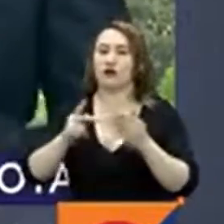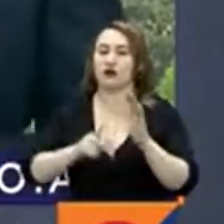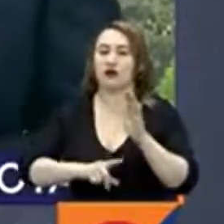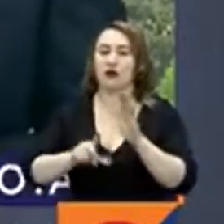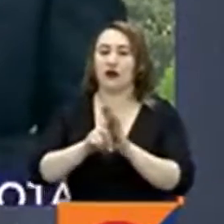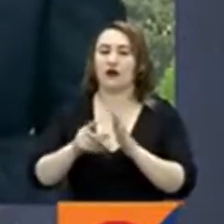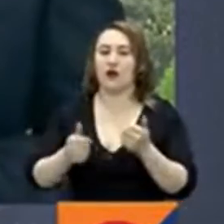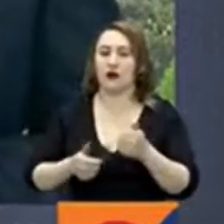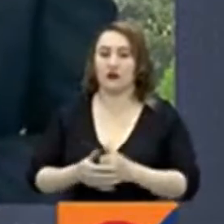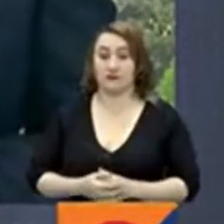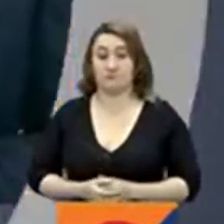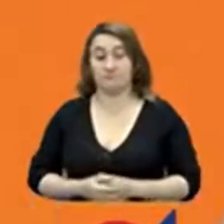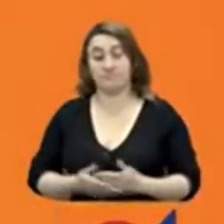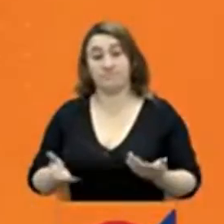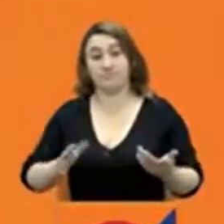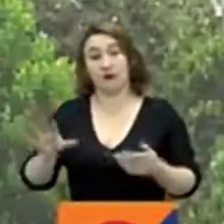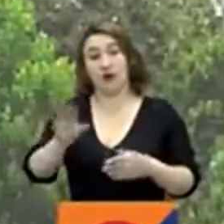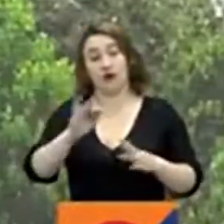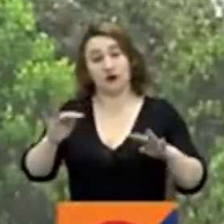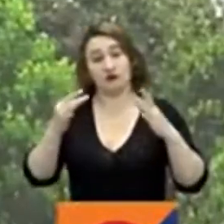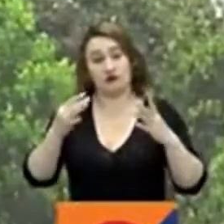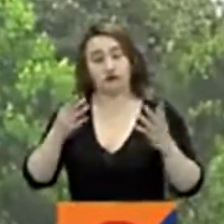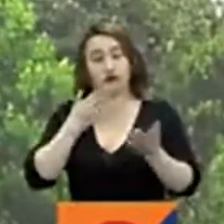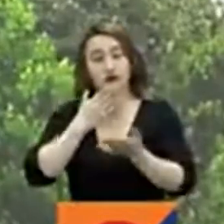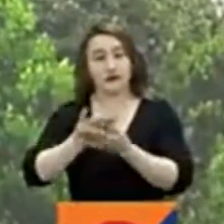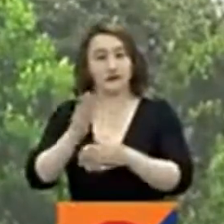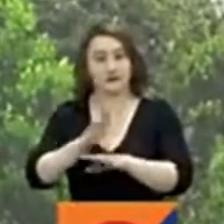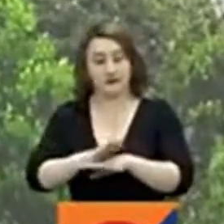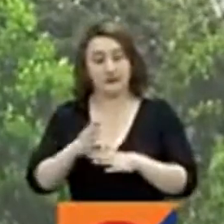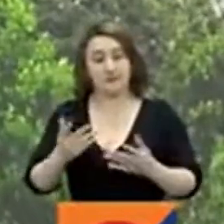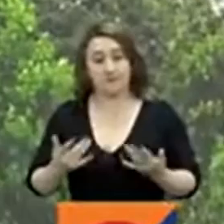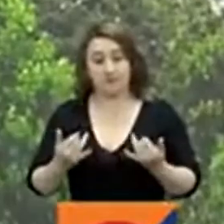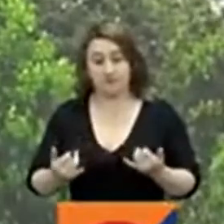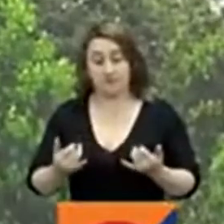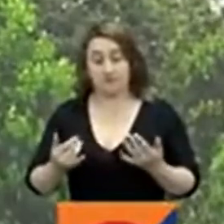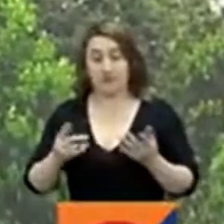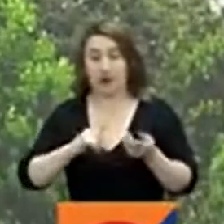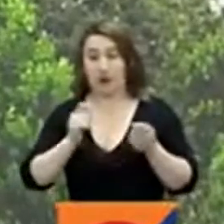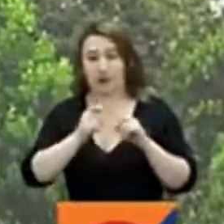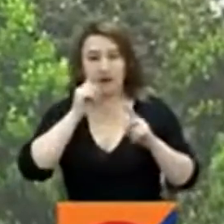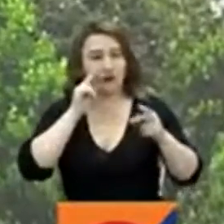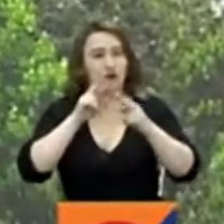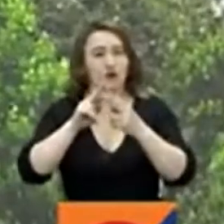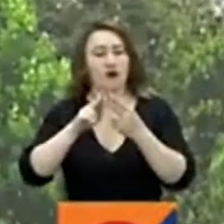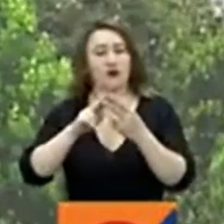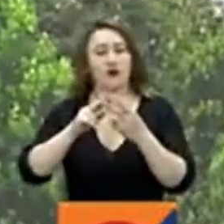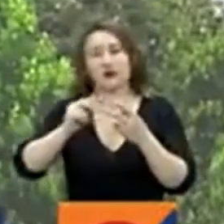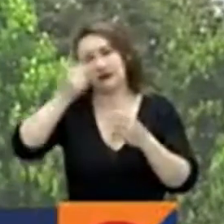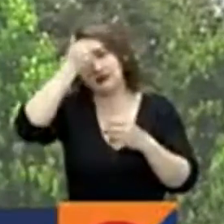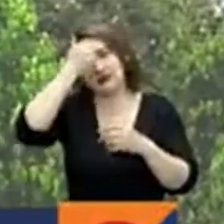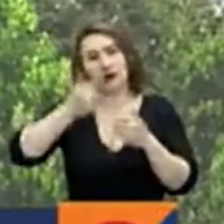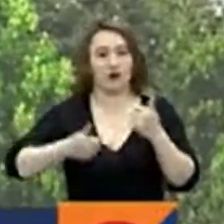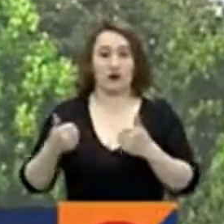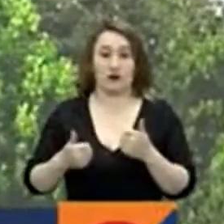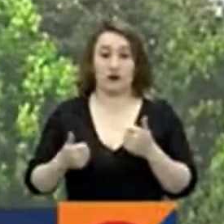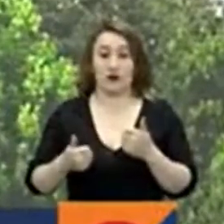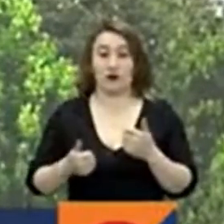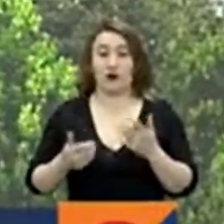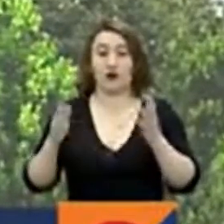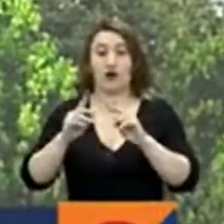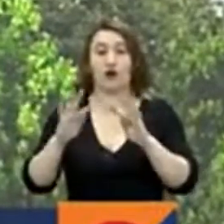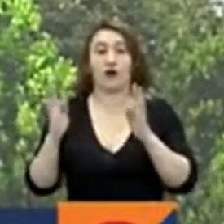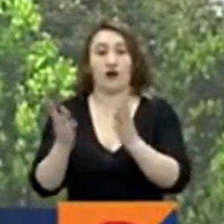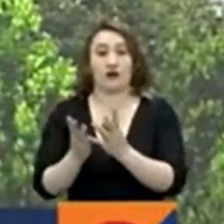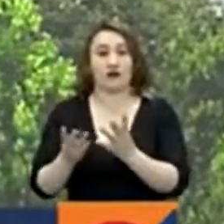José Fernando, televidentes, muy buenas tardes. Pues el objetivo principal de este proyecto, de esta reforma, es hacer más eficiente el Congreso de la